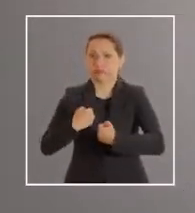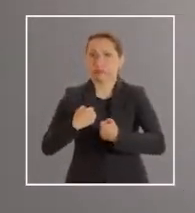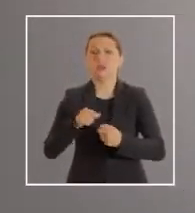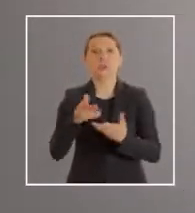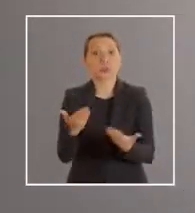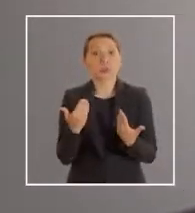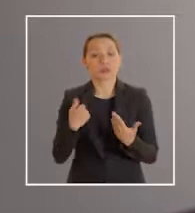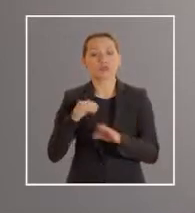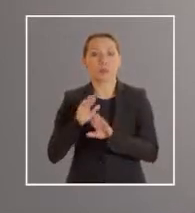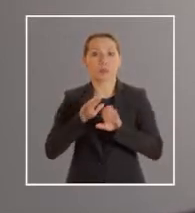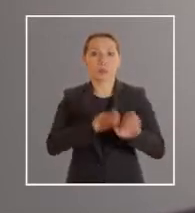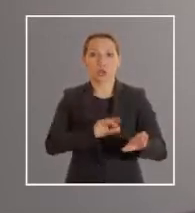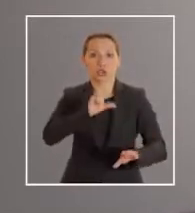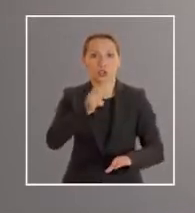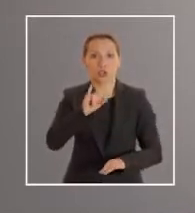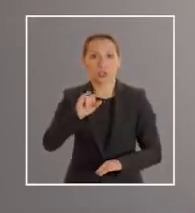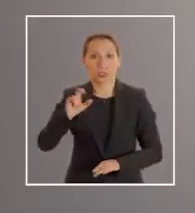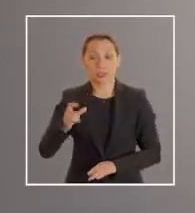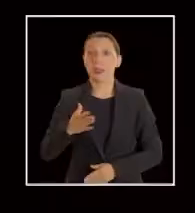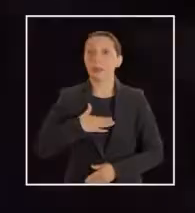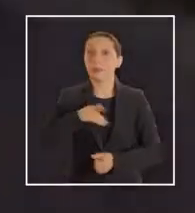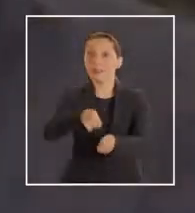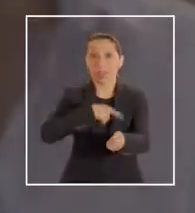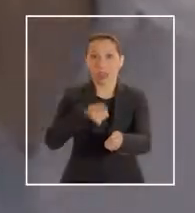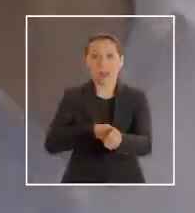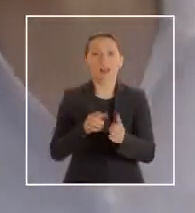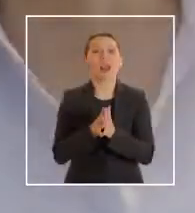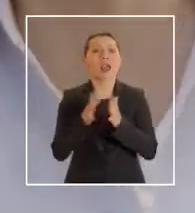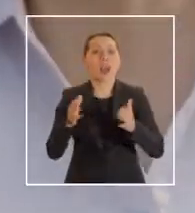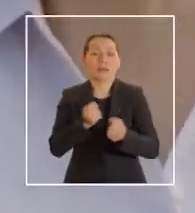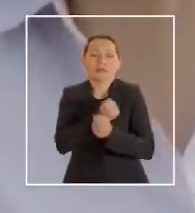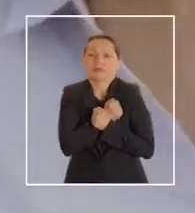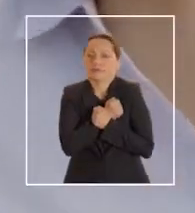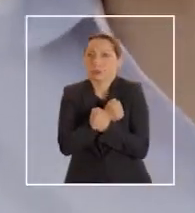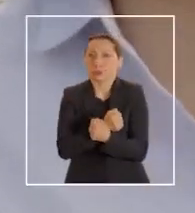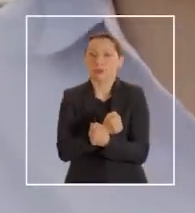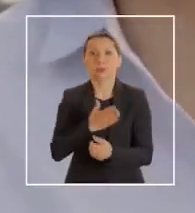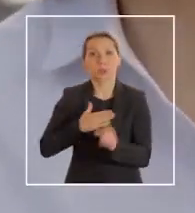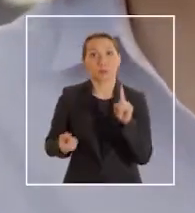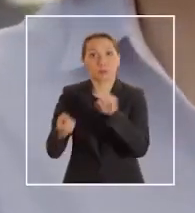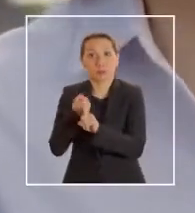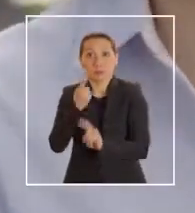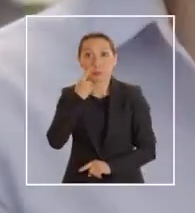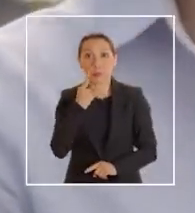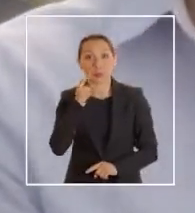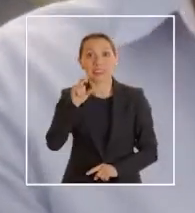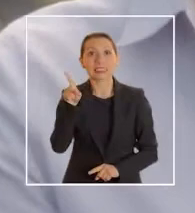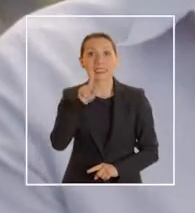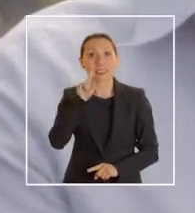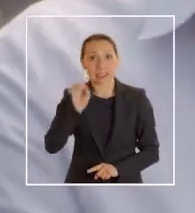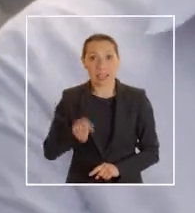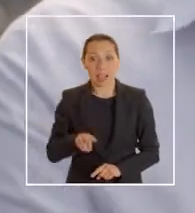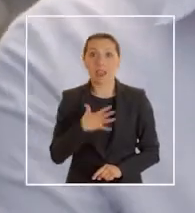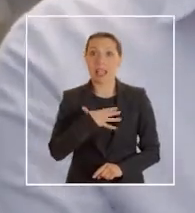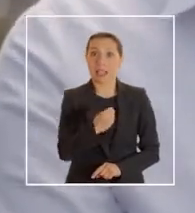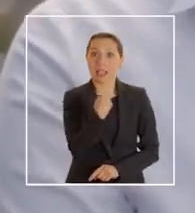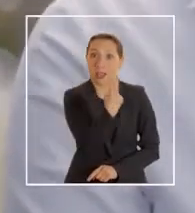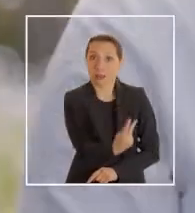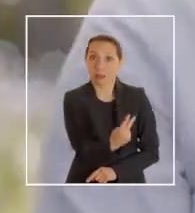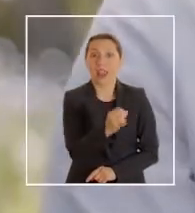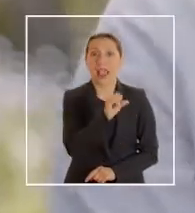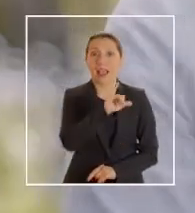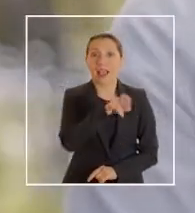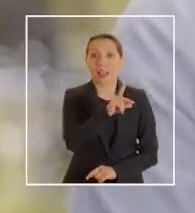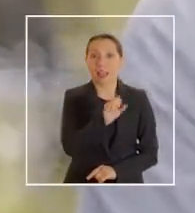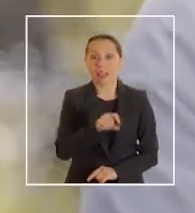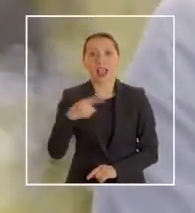tener coraje. Por eso yo estoy con Carolina Goic. En mi familia están mis grandes pasiones, mi marido, Cristian,